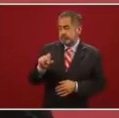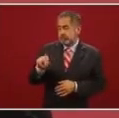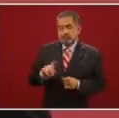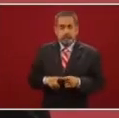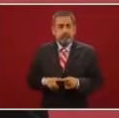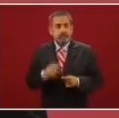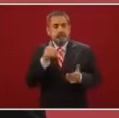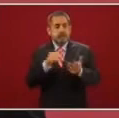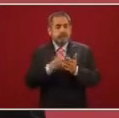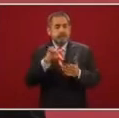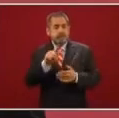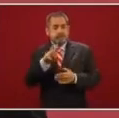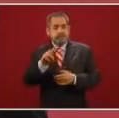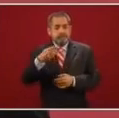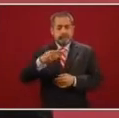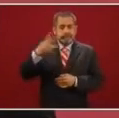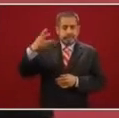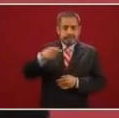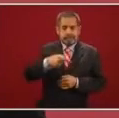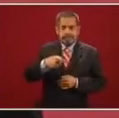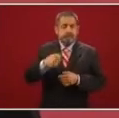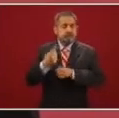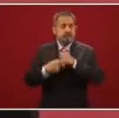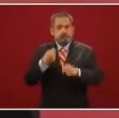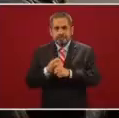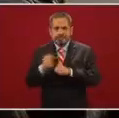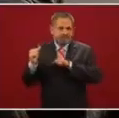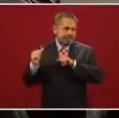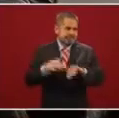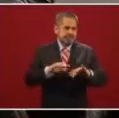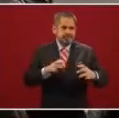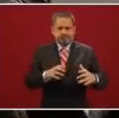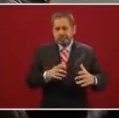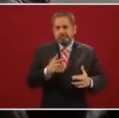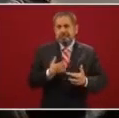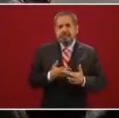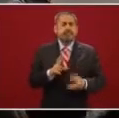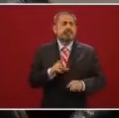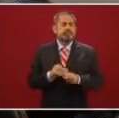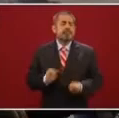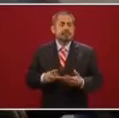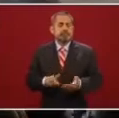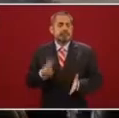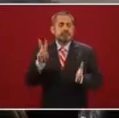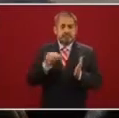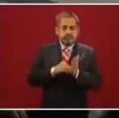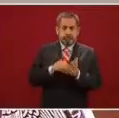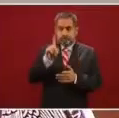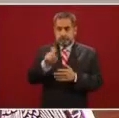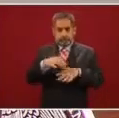2.724 millones de metros cúbicos anuales que se componen básicamente cerca de 2.000 de